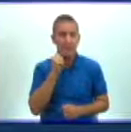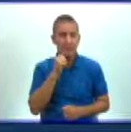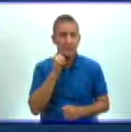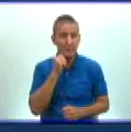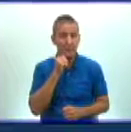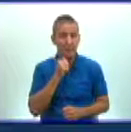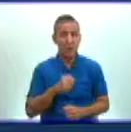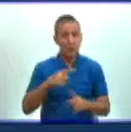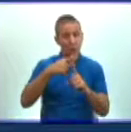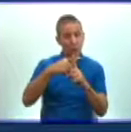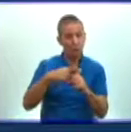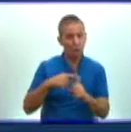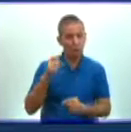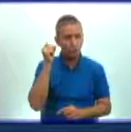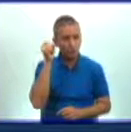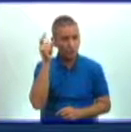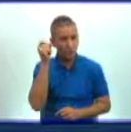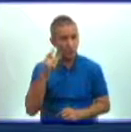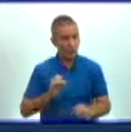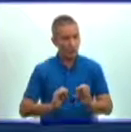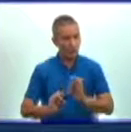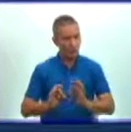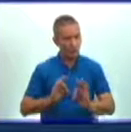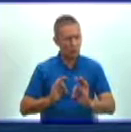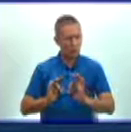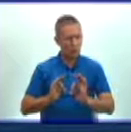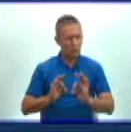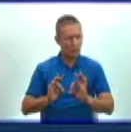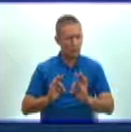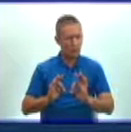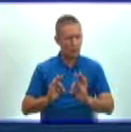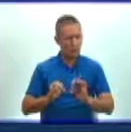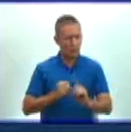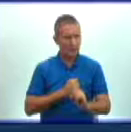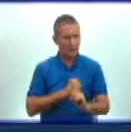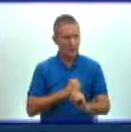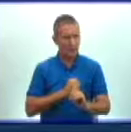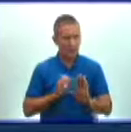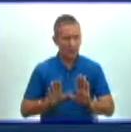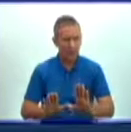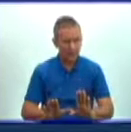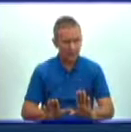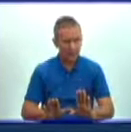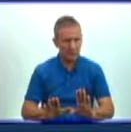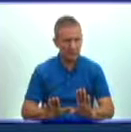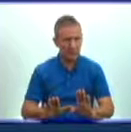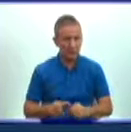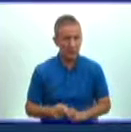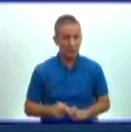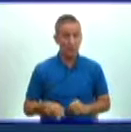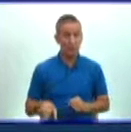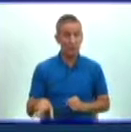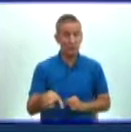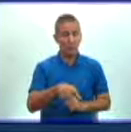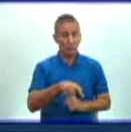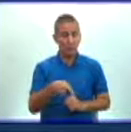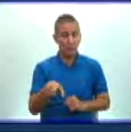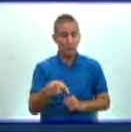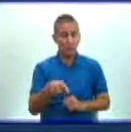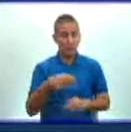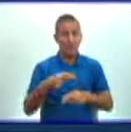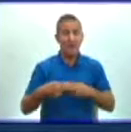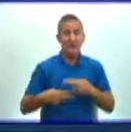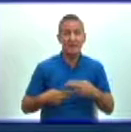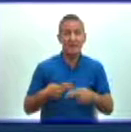Pero cuidado, y aquí quiero detenerme. Cuando usted hace